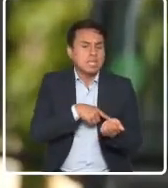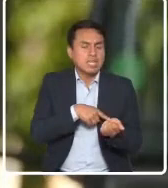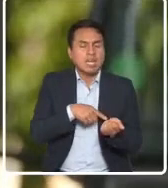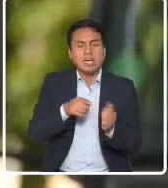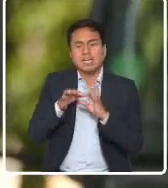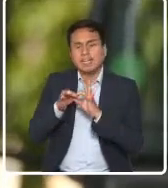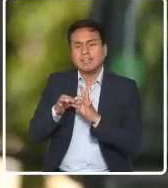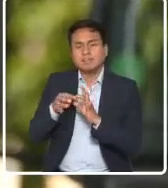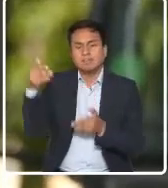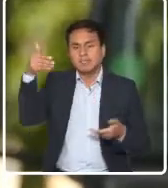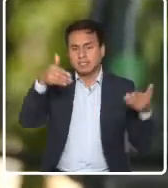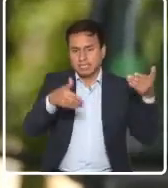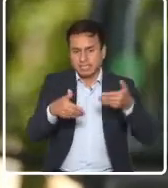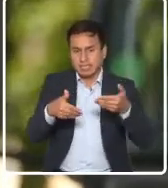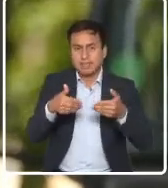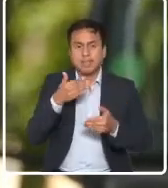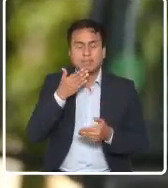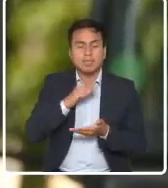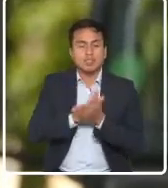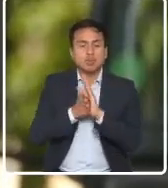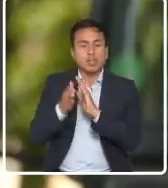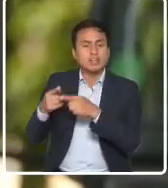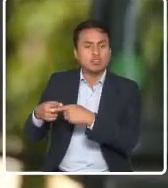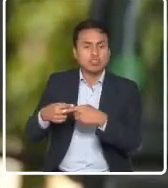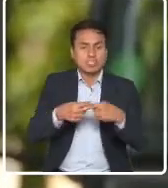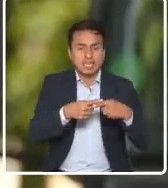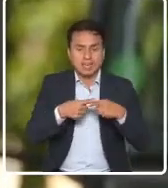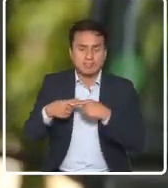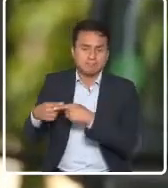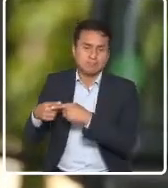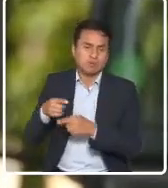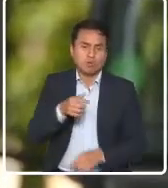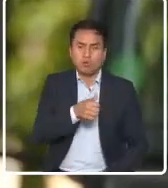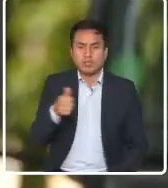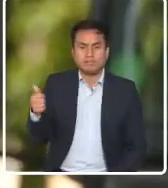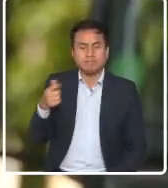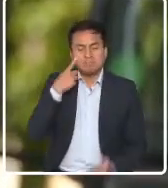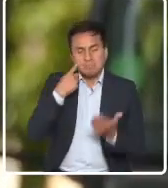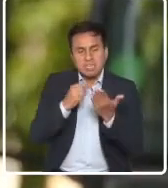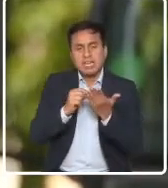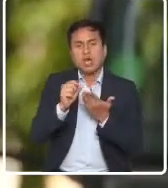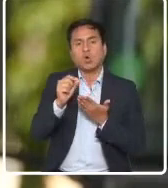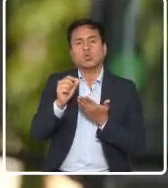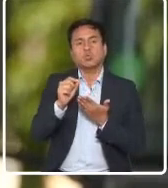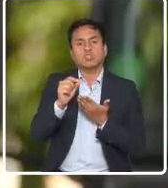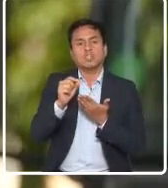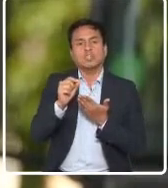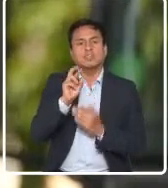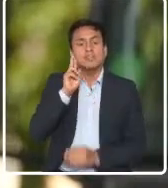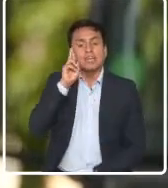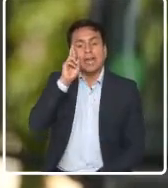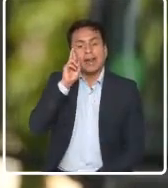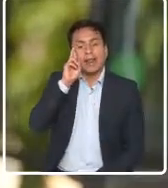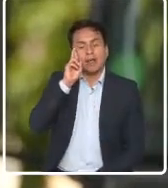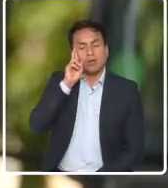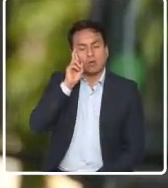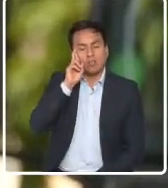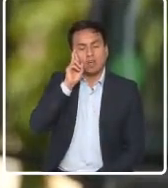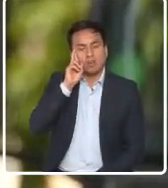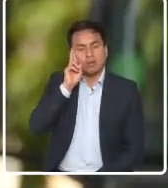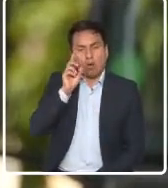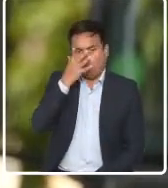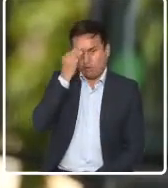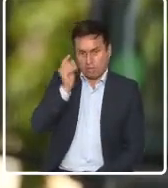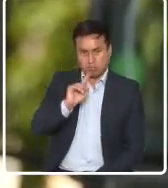su presencia, sino a toda la sociedad, a reconocer, a recordar, a